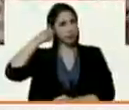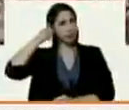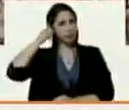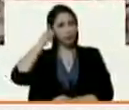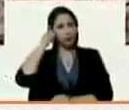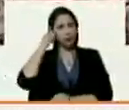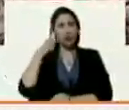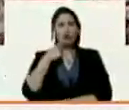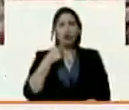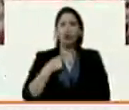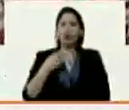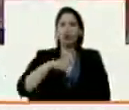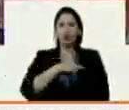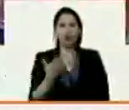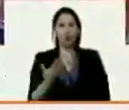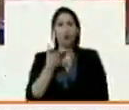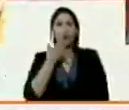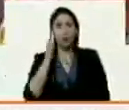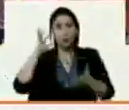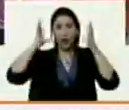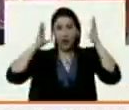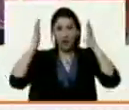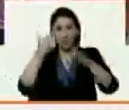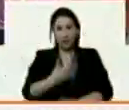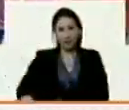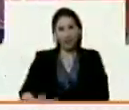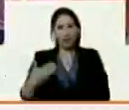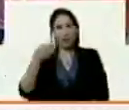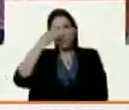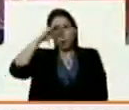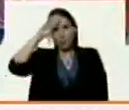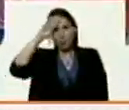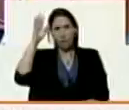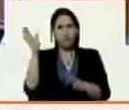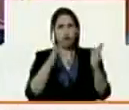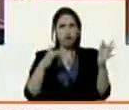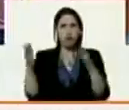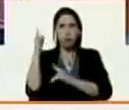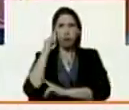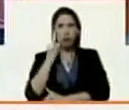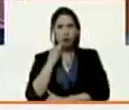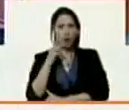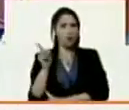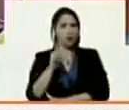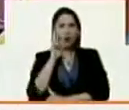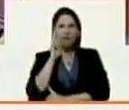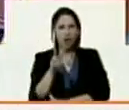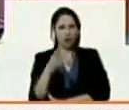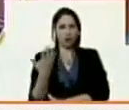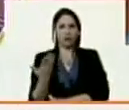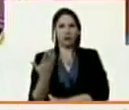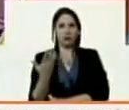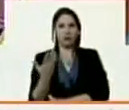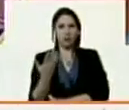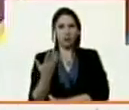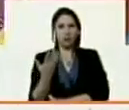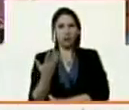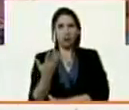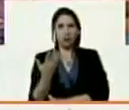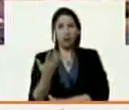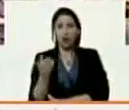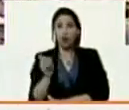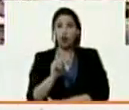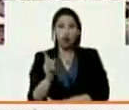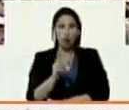nosotros que es Díaz-Canel el que exporta la brisa bolivariana. No se dan cuenta que no se